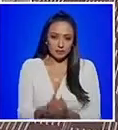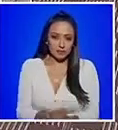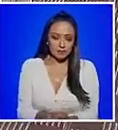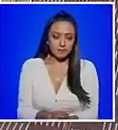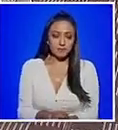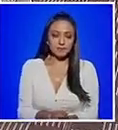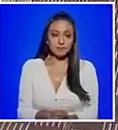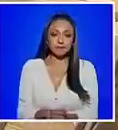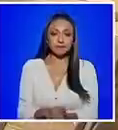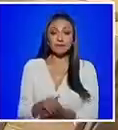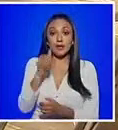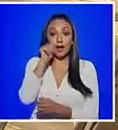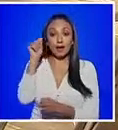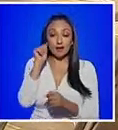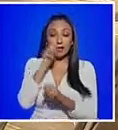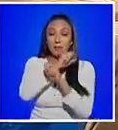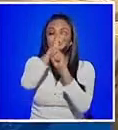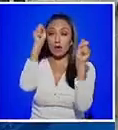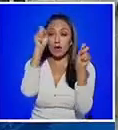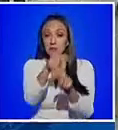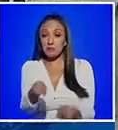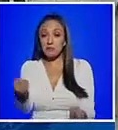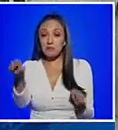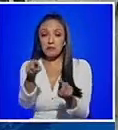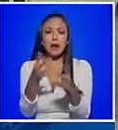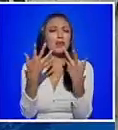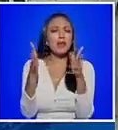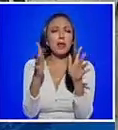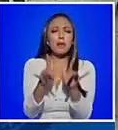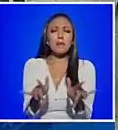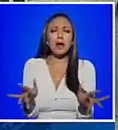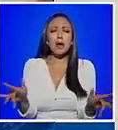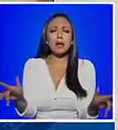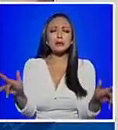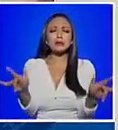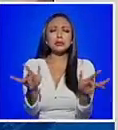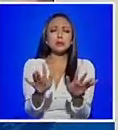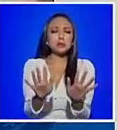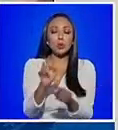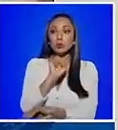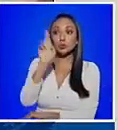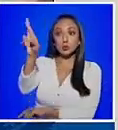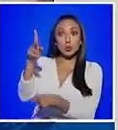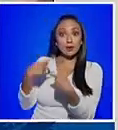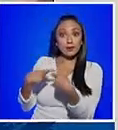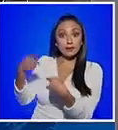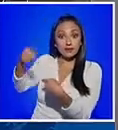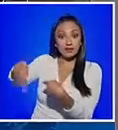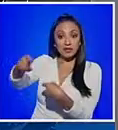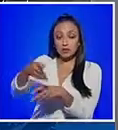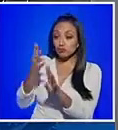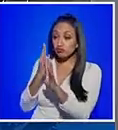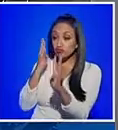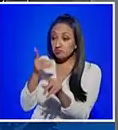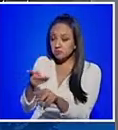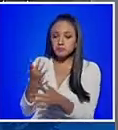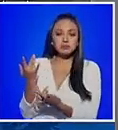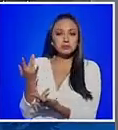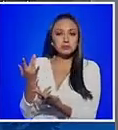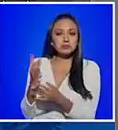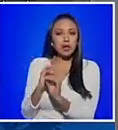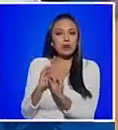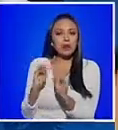La mañana de este lunes, los vacunatorios de Quito lucían vacíos. En Chimbacalle Sur de la ciudad, el pasillo de espera